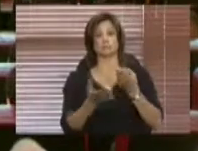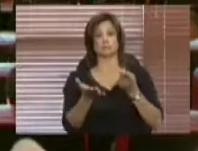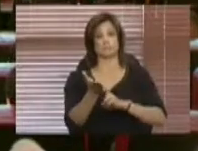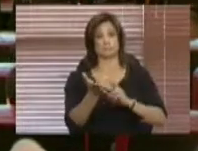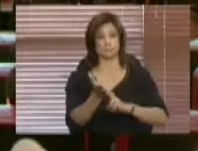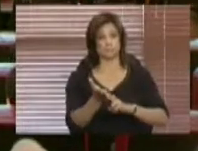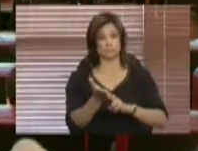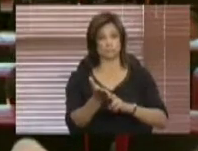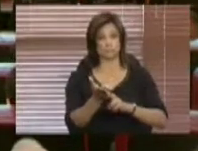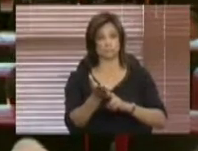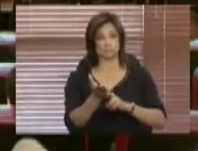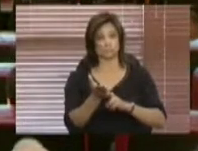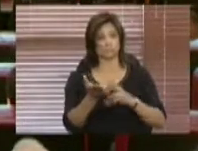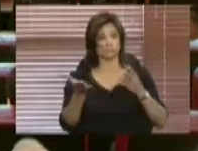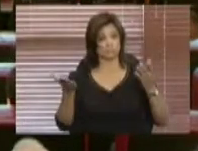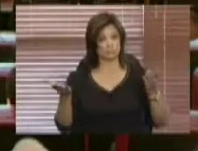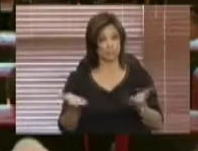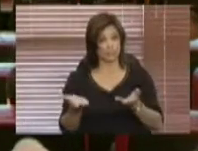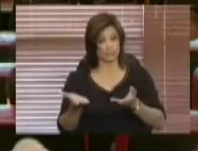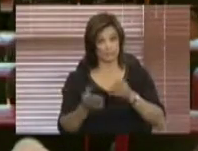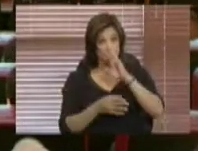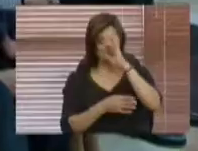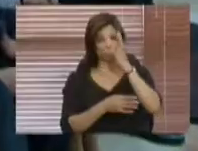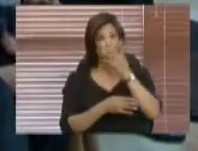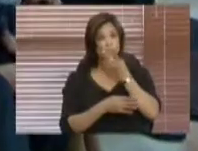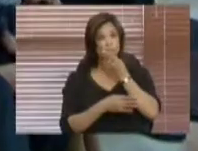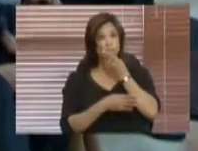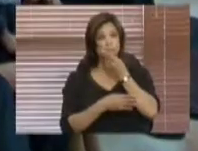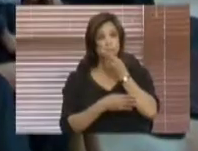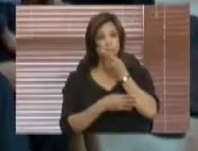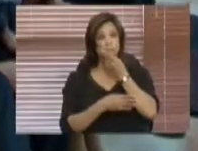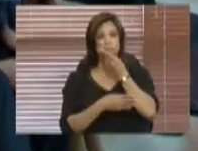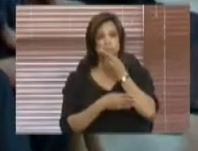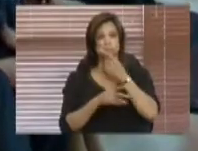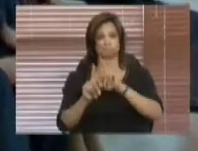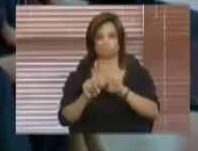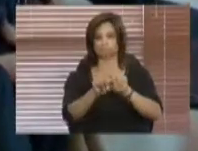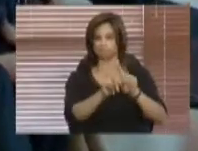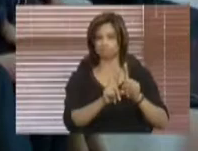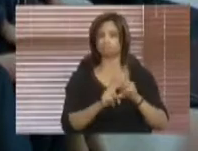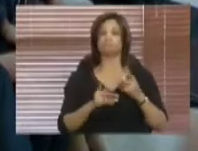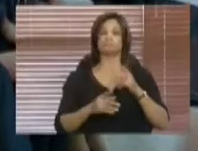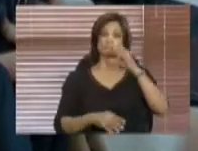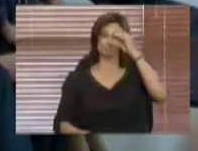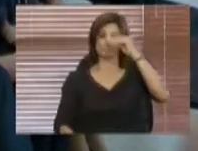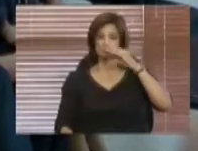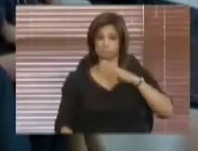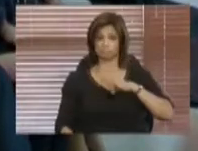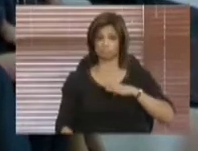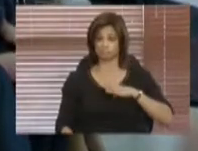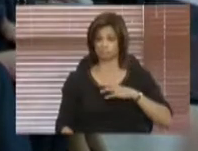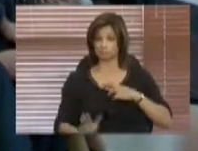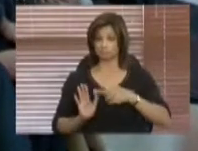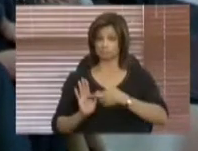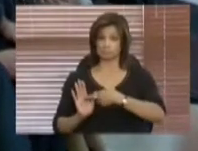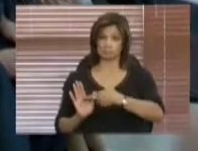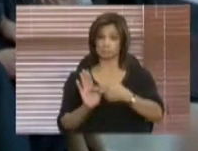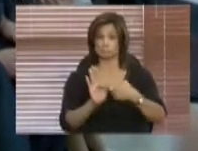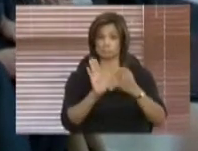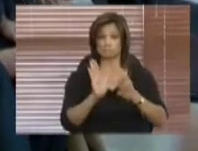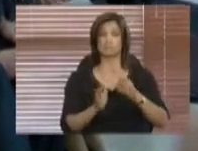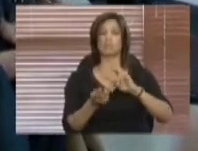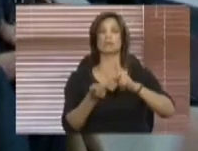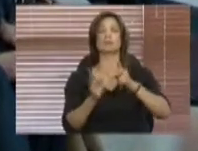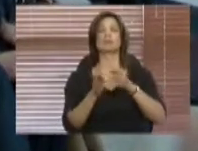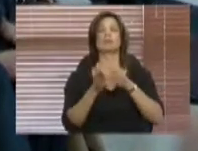consular acreditado en la República Dominicana. Señores representantes del